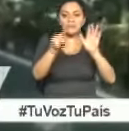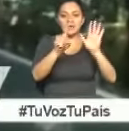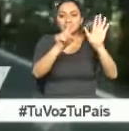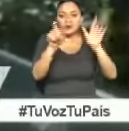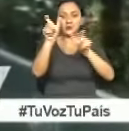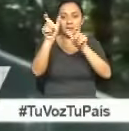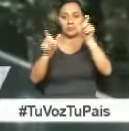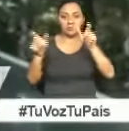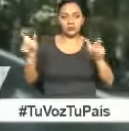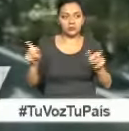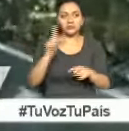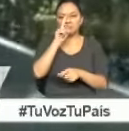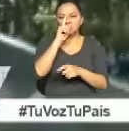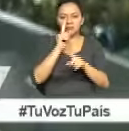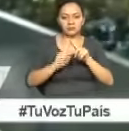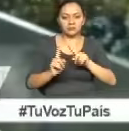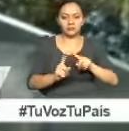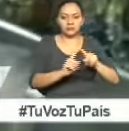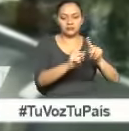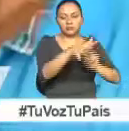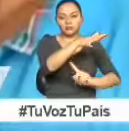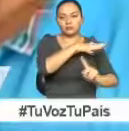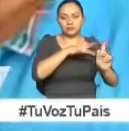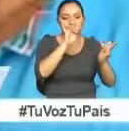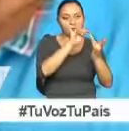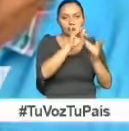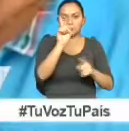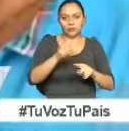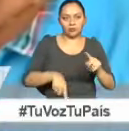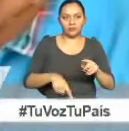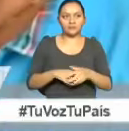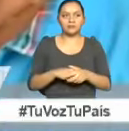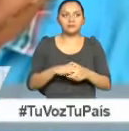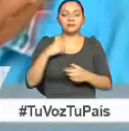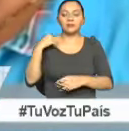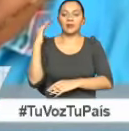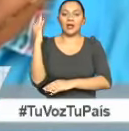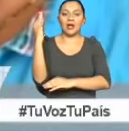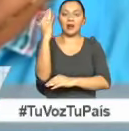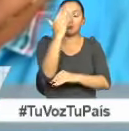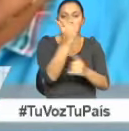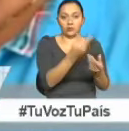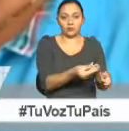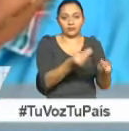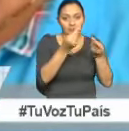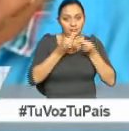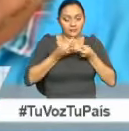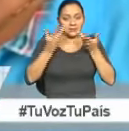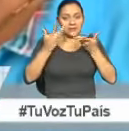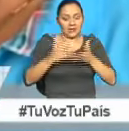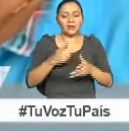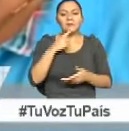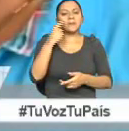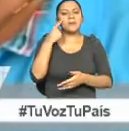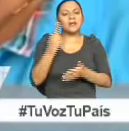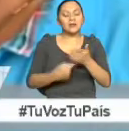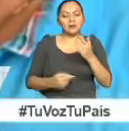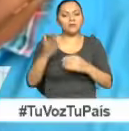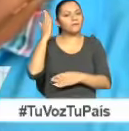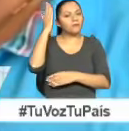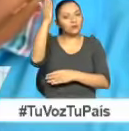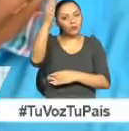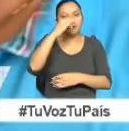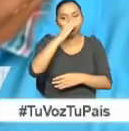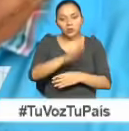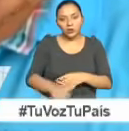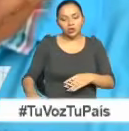de distintas etnias que quieren preservar su entorno. Plantar árboles para nosotros, lo estamos haciendo, es para el futuro, para los